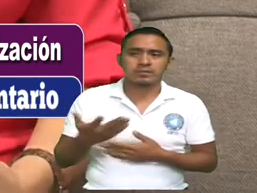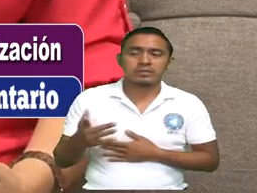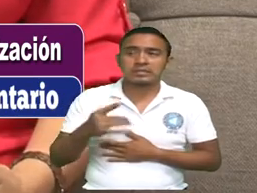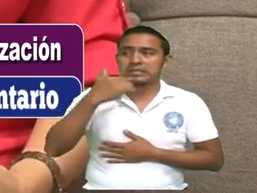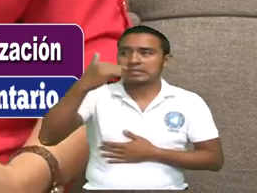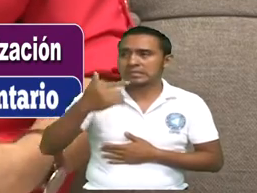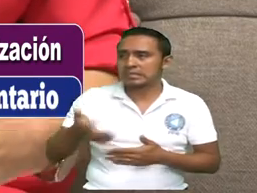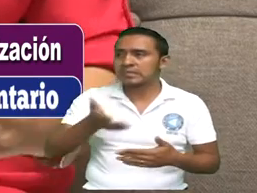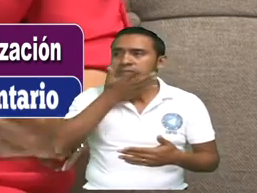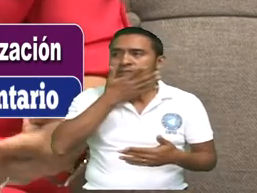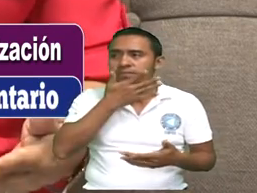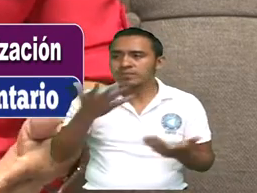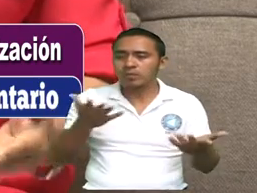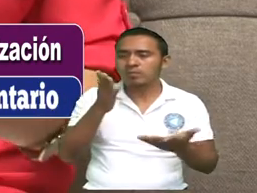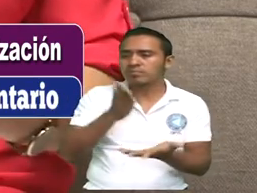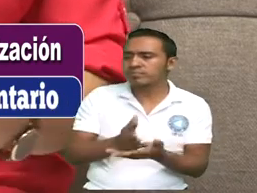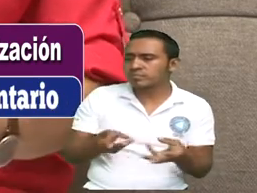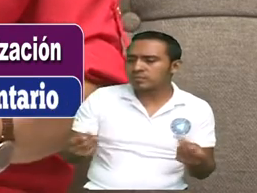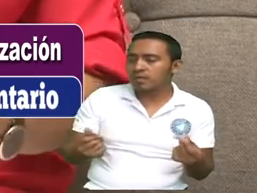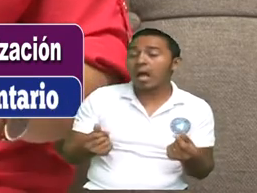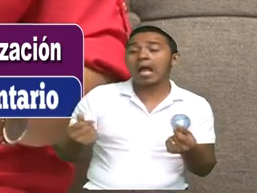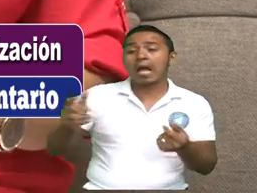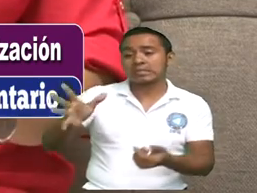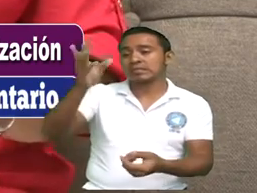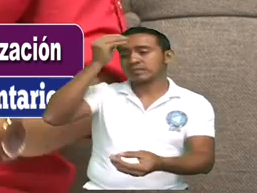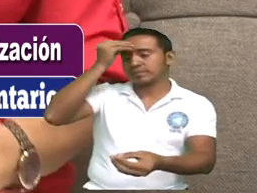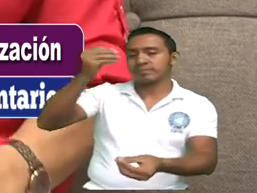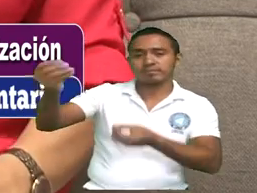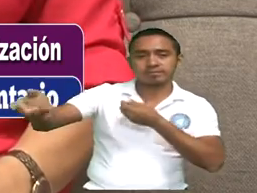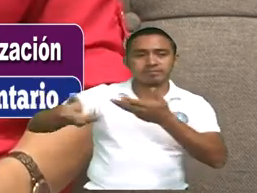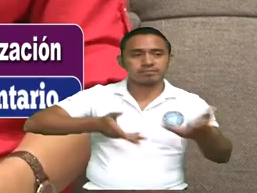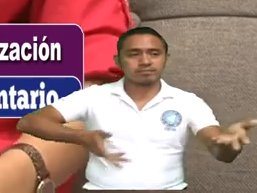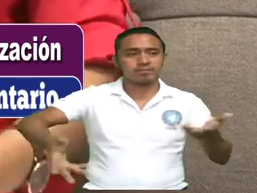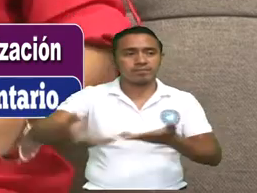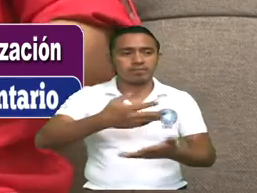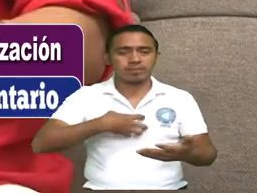tiene dificultad, cómo la resolvió y eso en esa